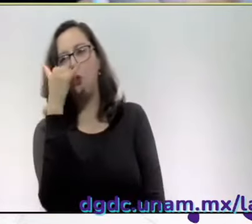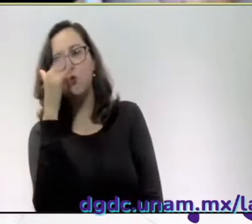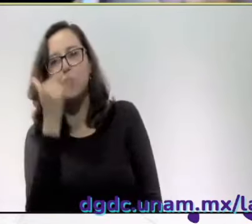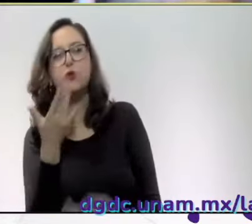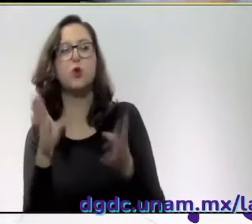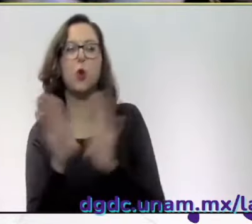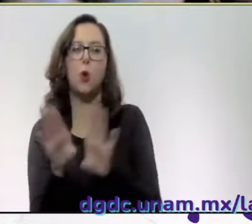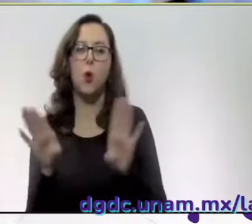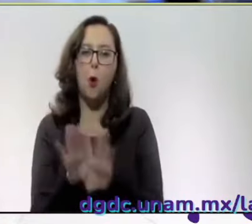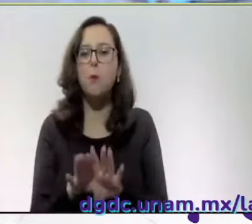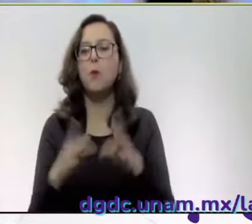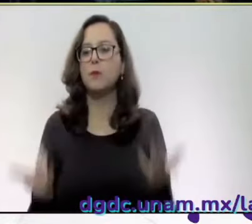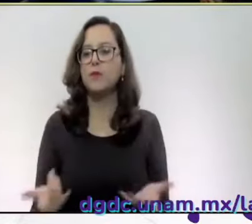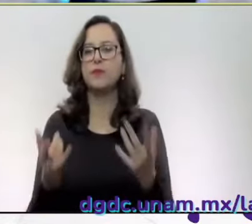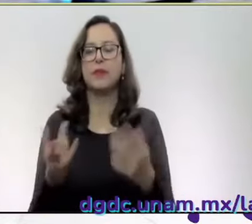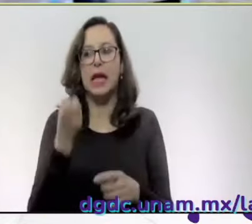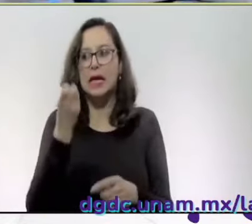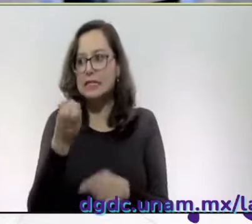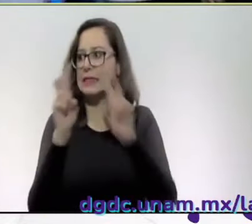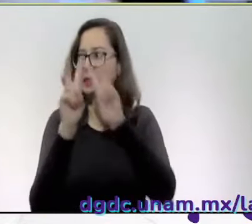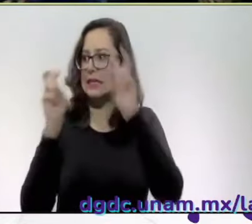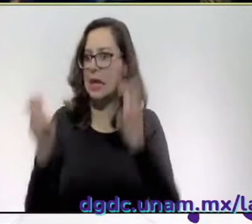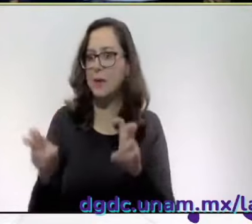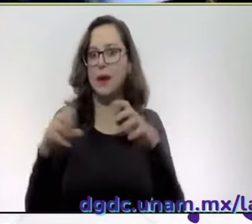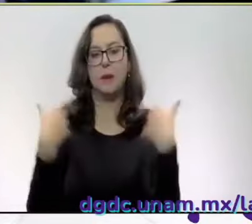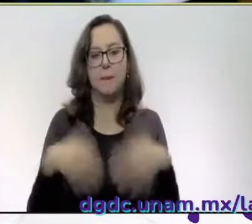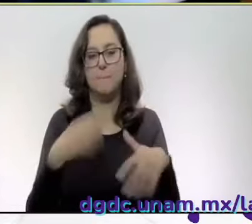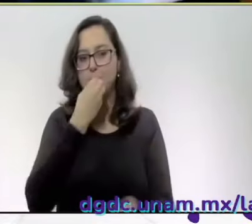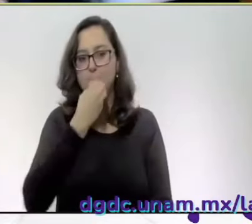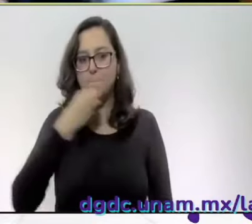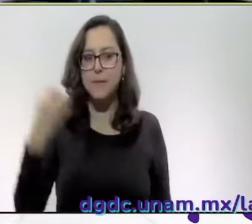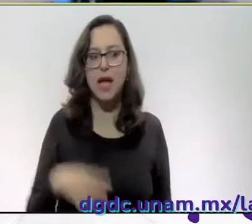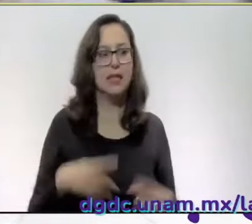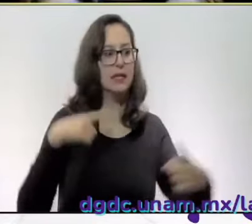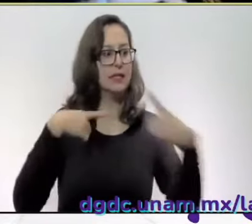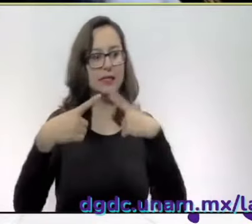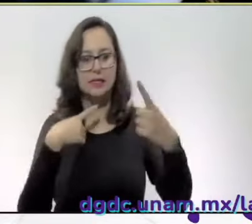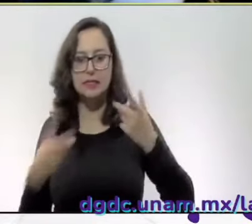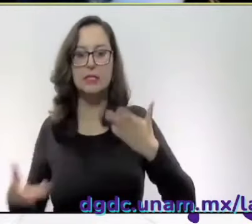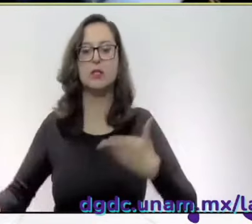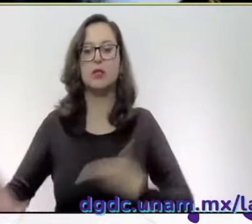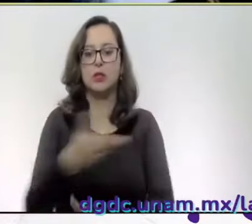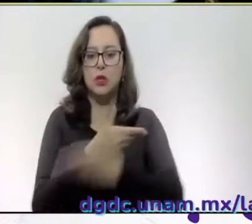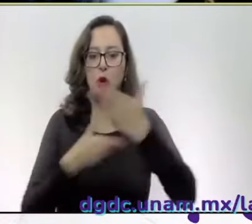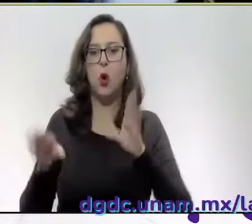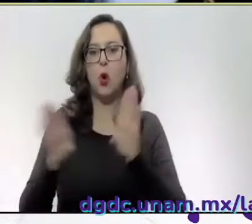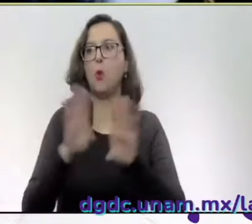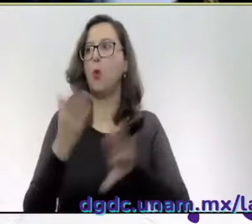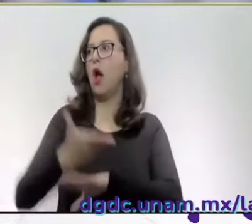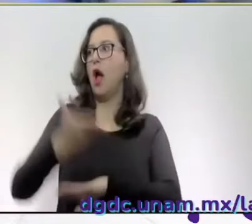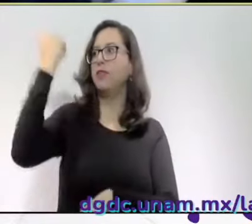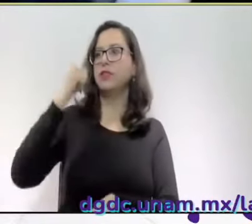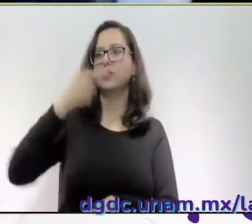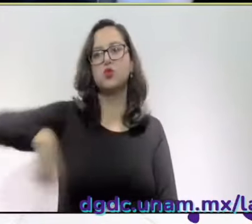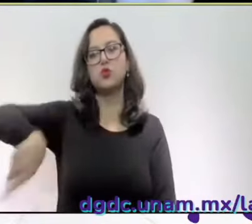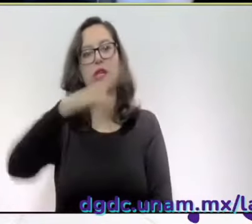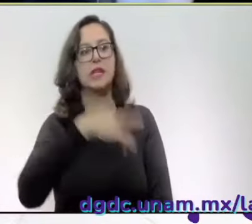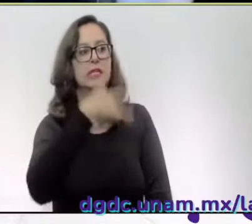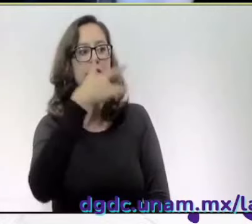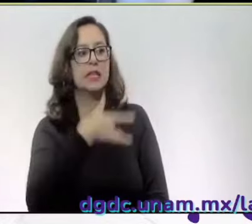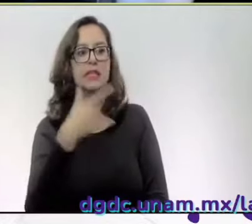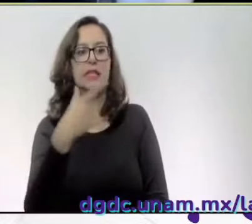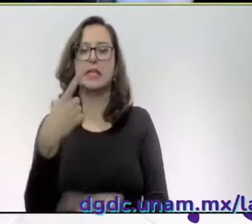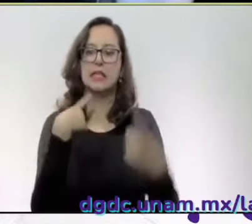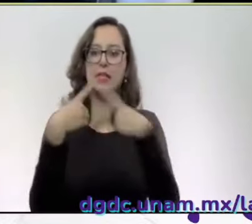ese momento histórico, pero que también qué hay detrás de eso, cuáles son las discusiones que se hacían en ese momento, qué debates